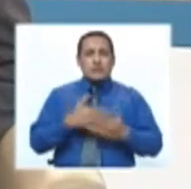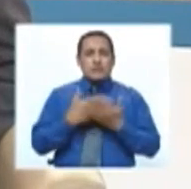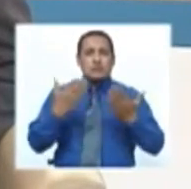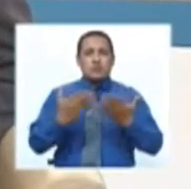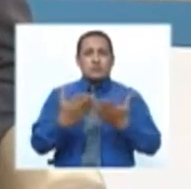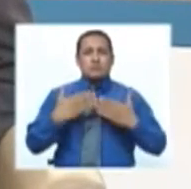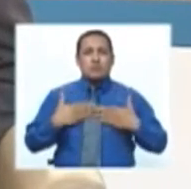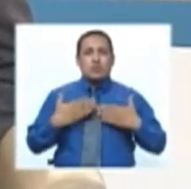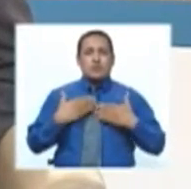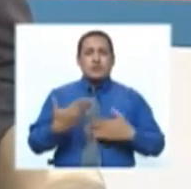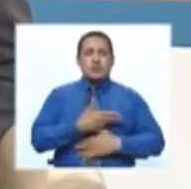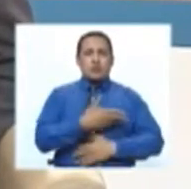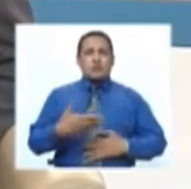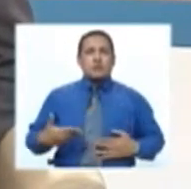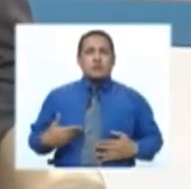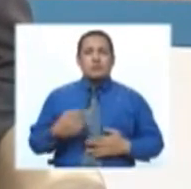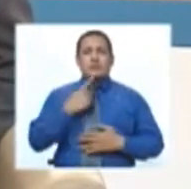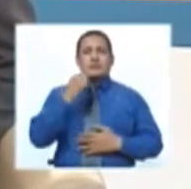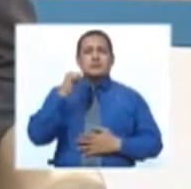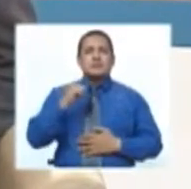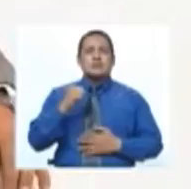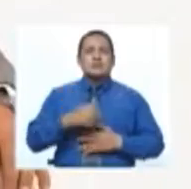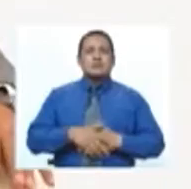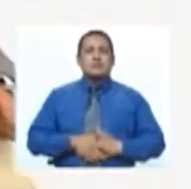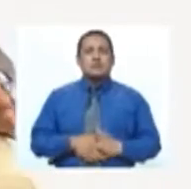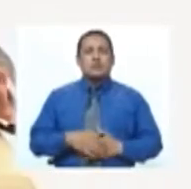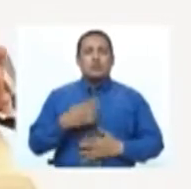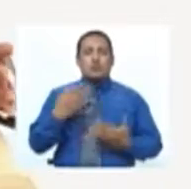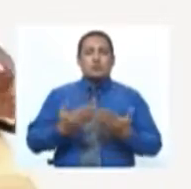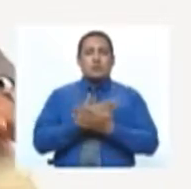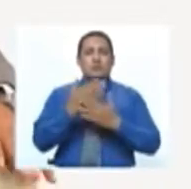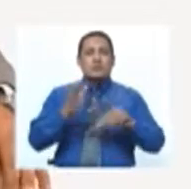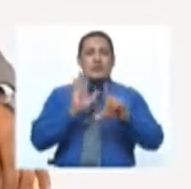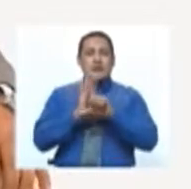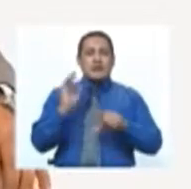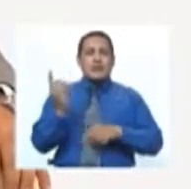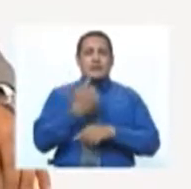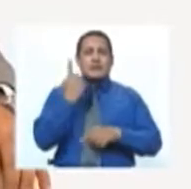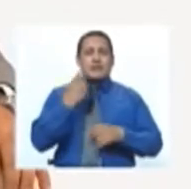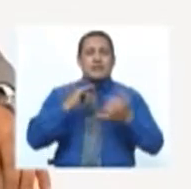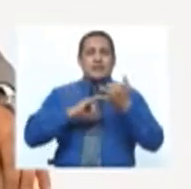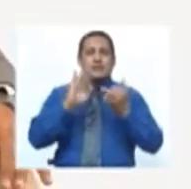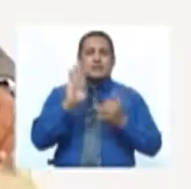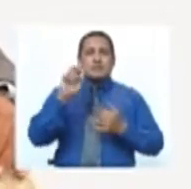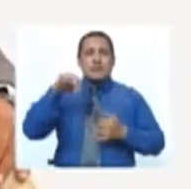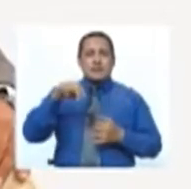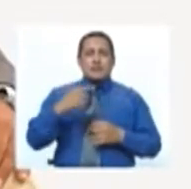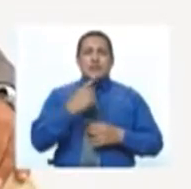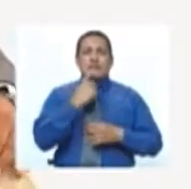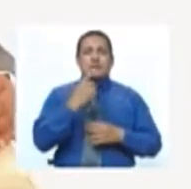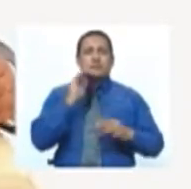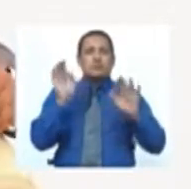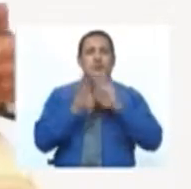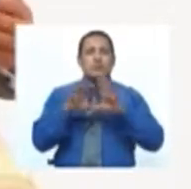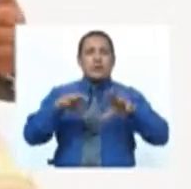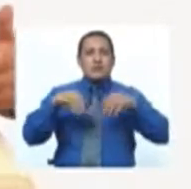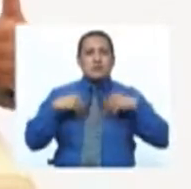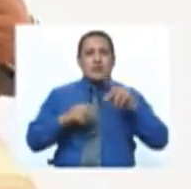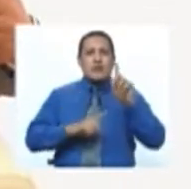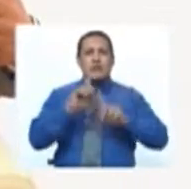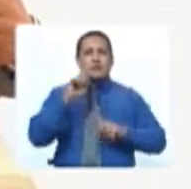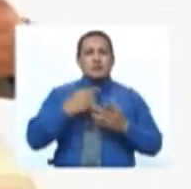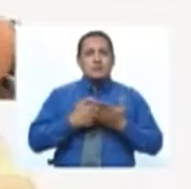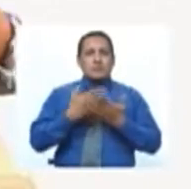bienes de propiedad estatal. Sí, lo novedoso de la ley del sistema de bienes estatales es que permite algo